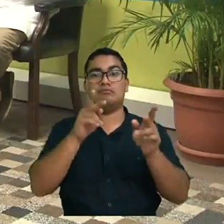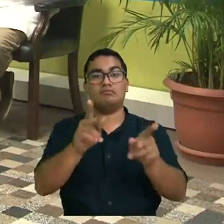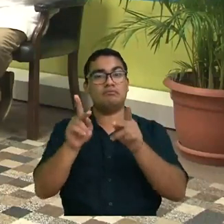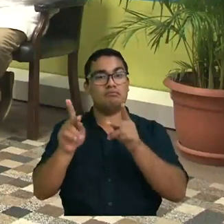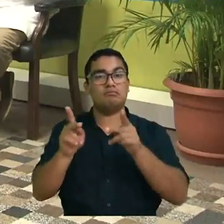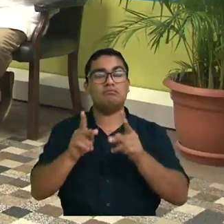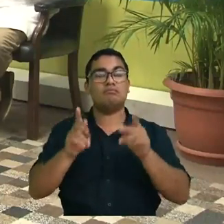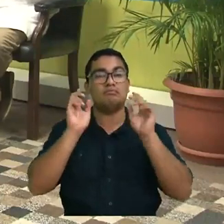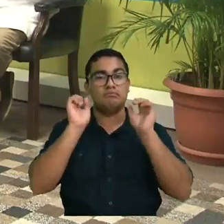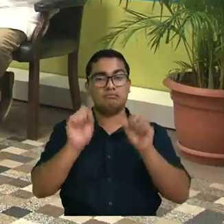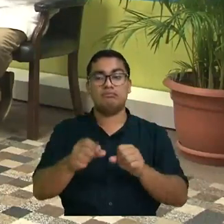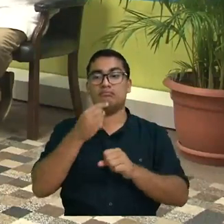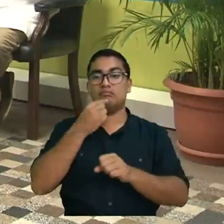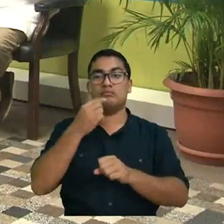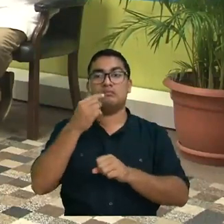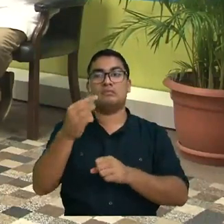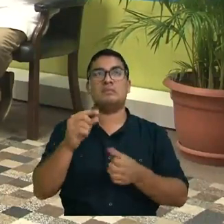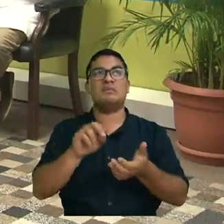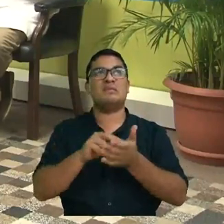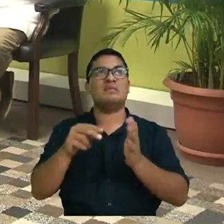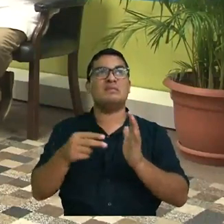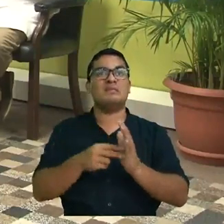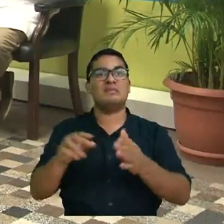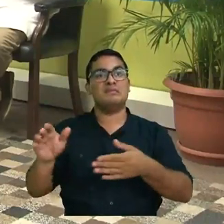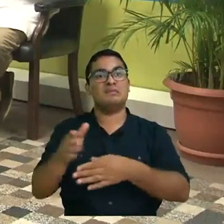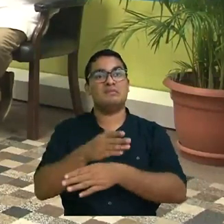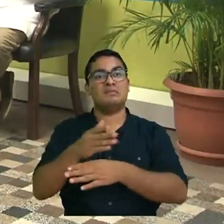persona, podemos determinar y separarlo de lo que es la